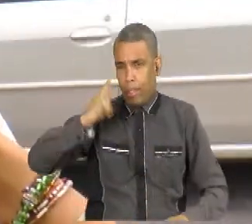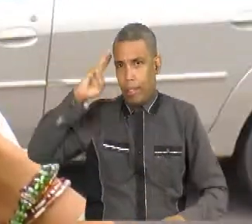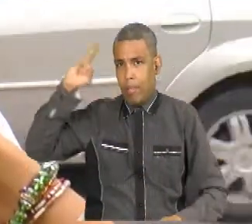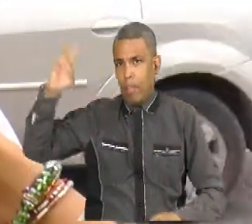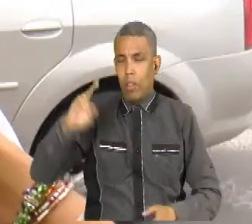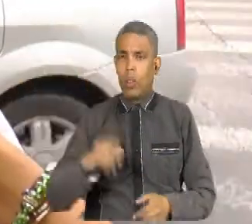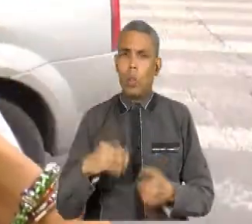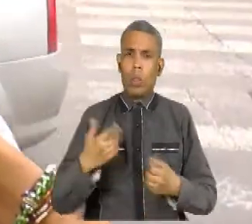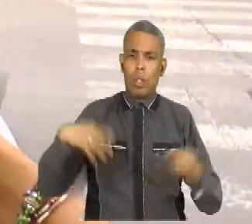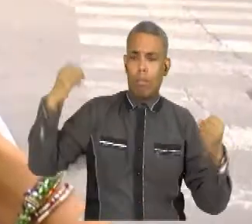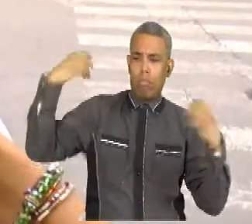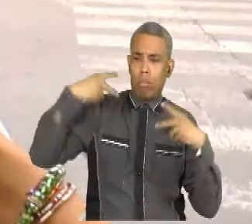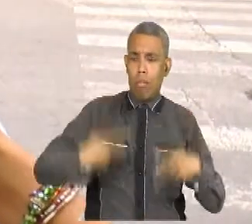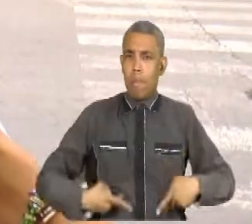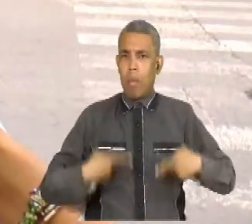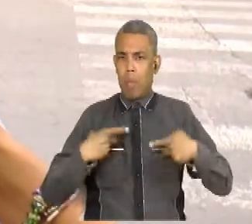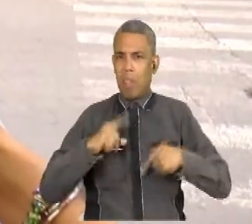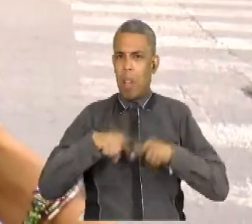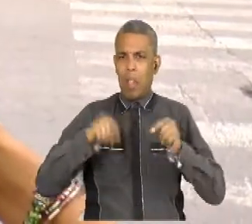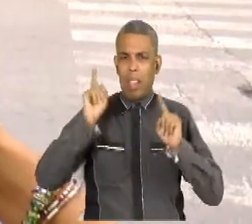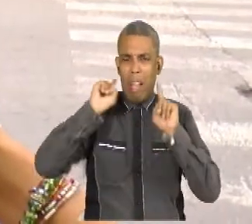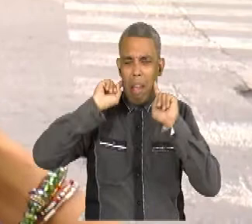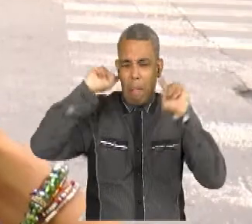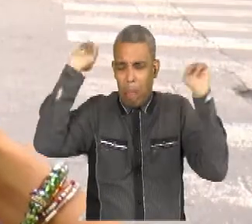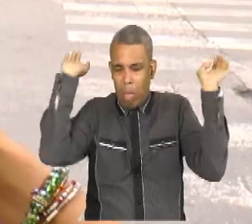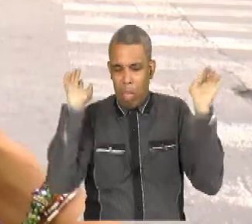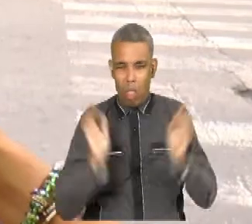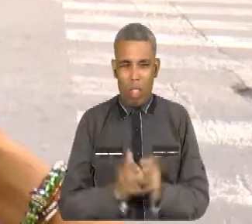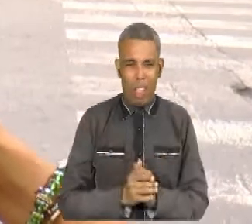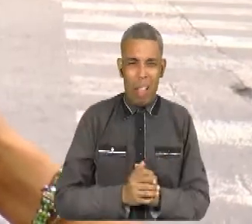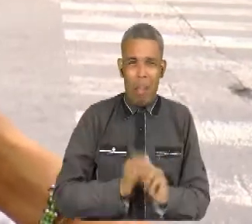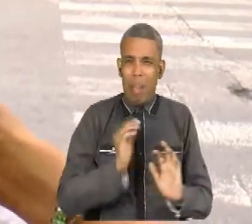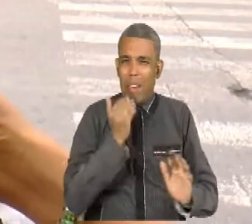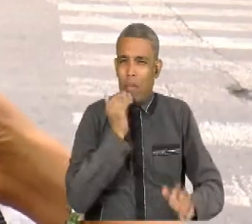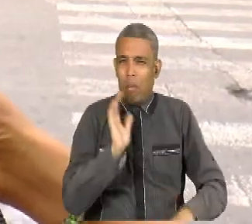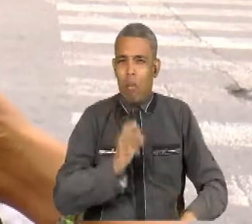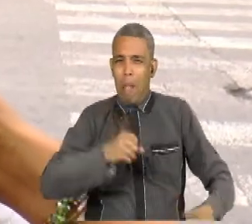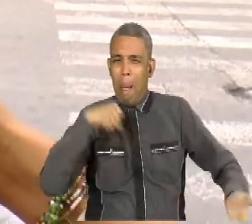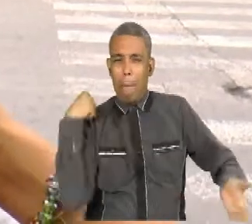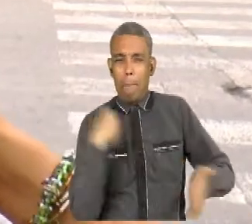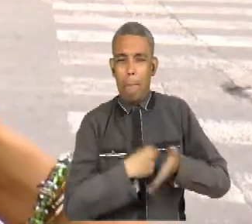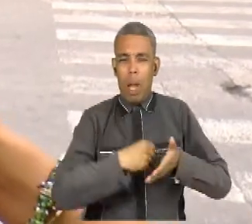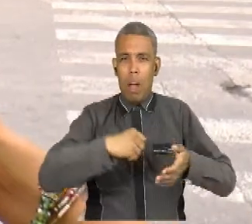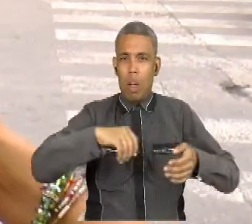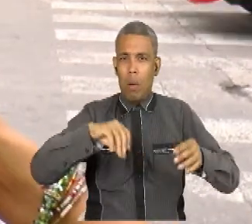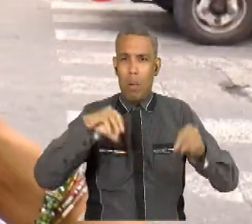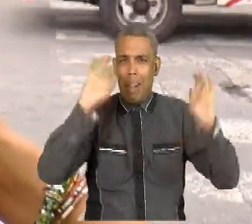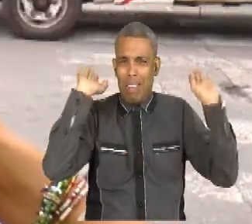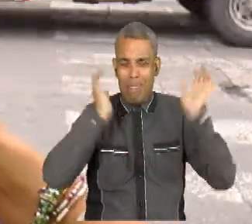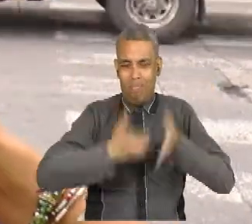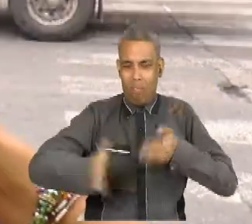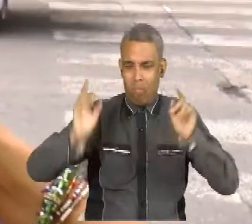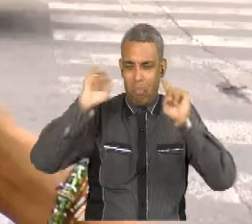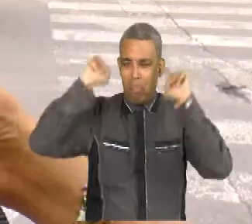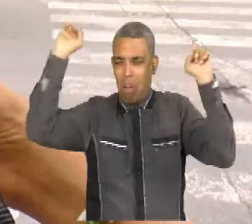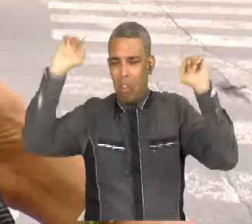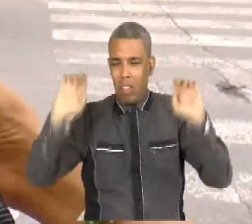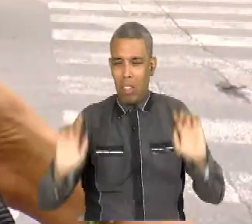y muchas veces no la cuidamos, no la sabemos cuidar. Entonces lo mejor que Dios nos ha dado en la vida fue la vida.